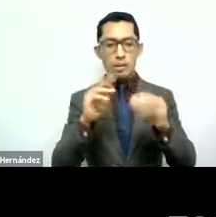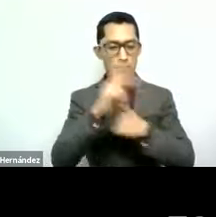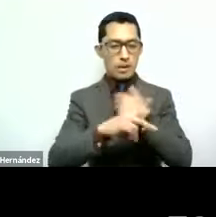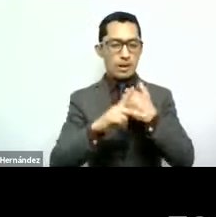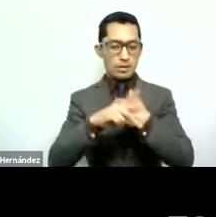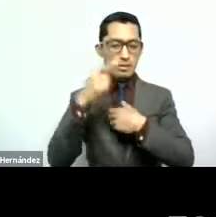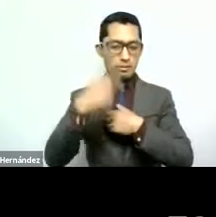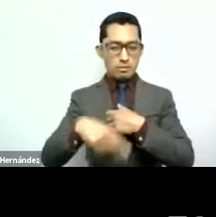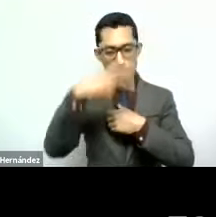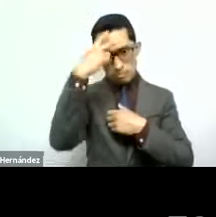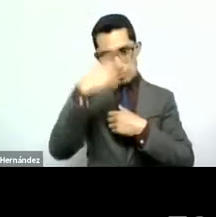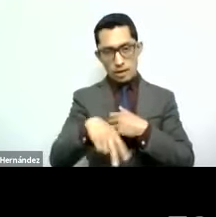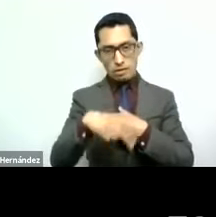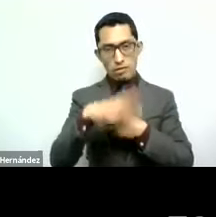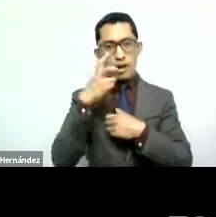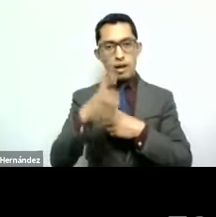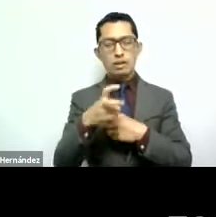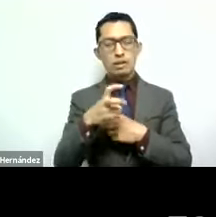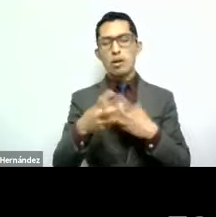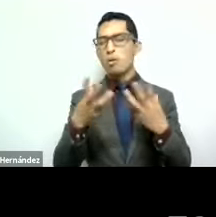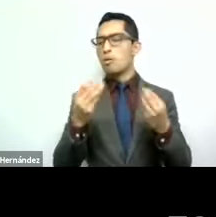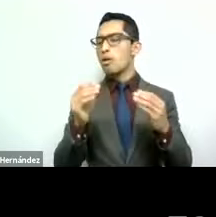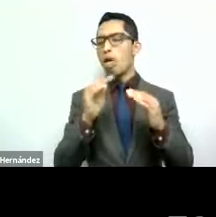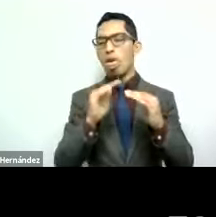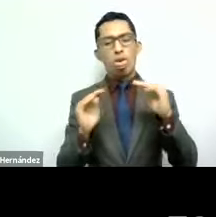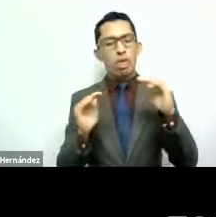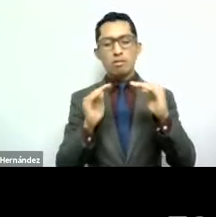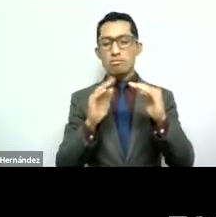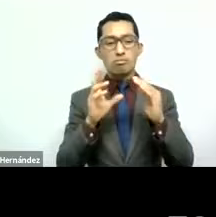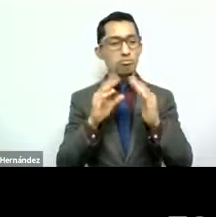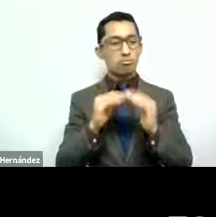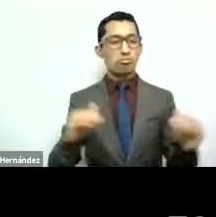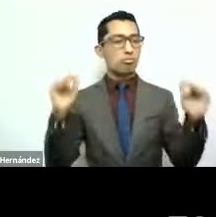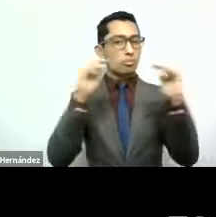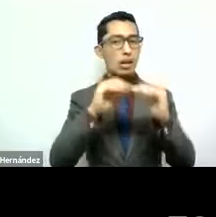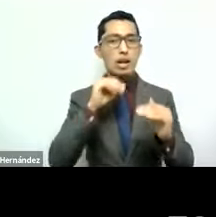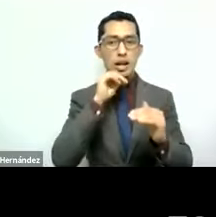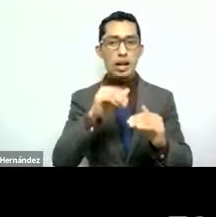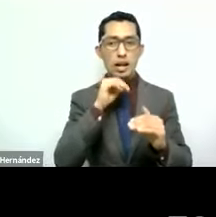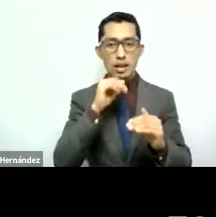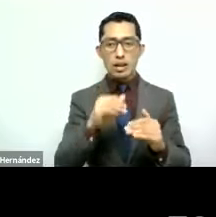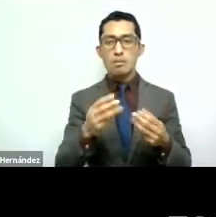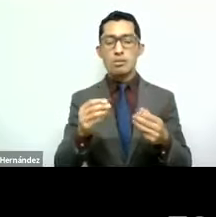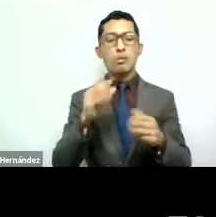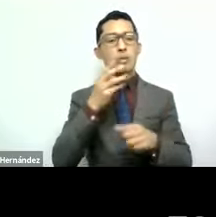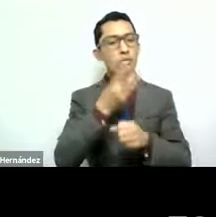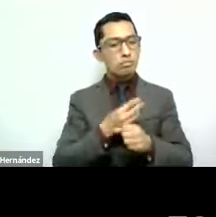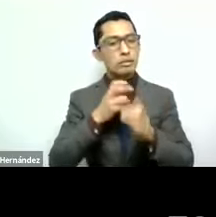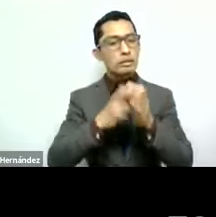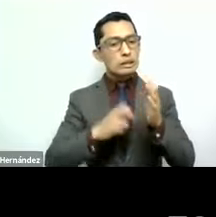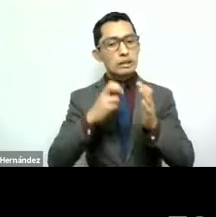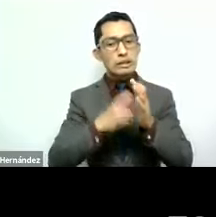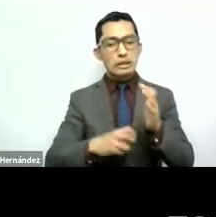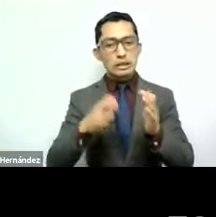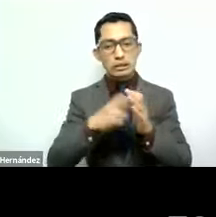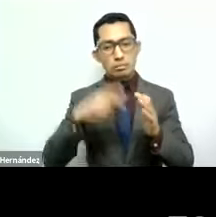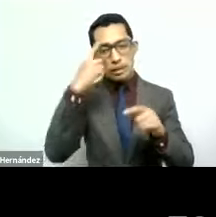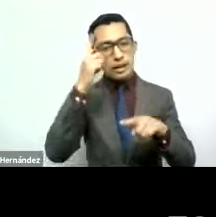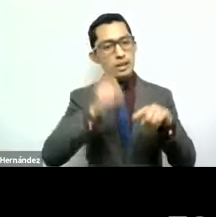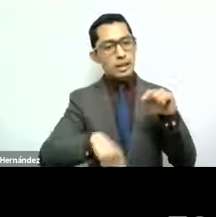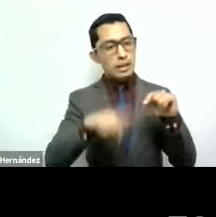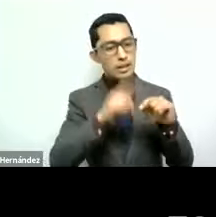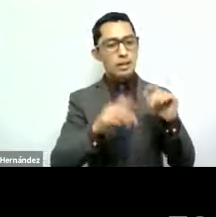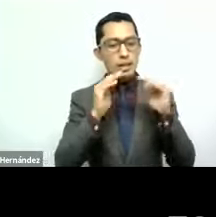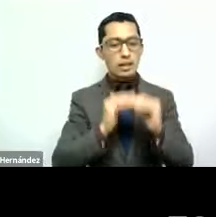nuestro, profundamente desigual. Y entonces, a partir de revertir tanta desigualdad, bueno, pues implica